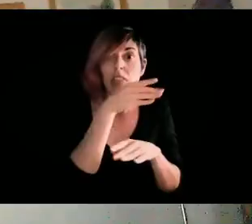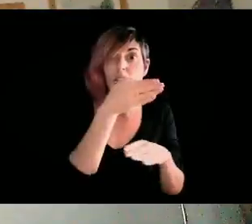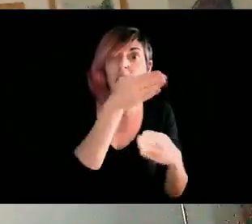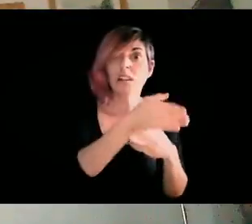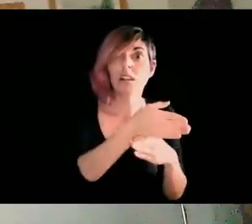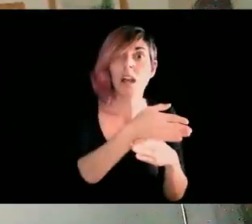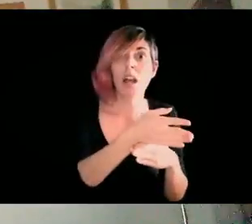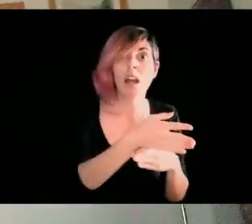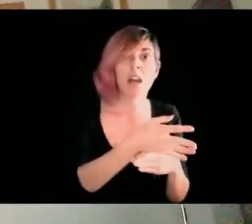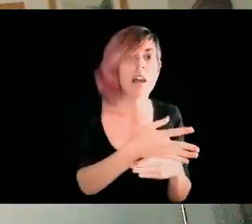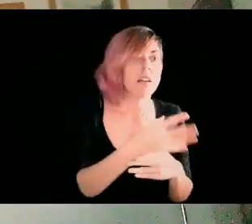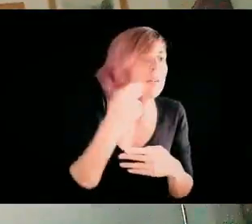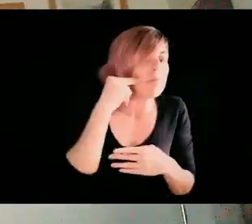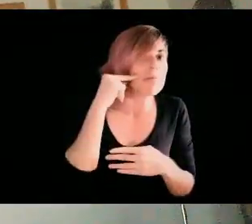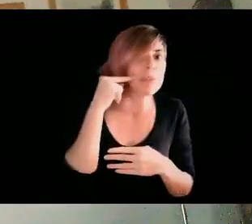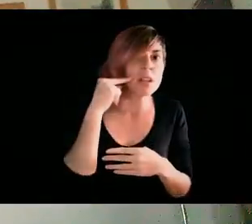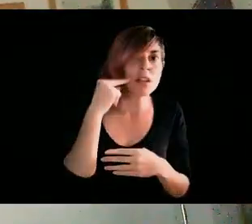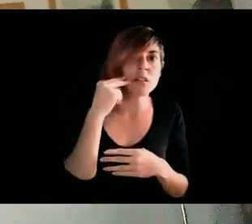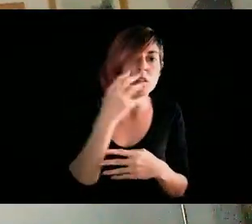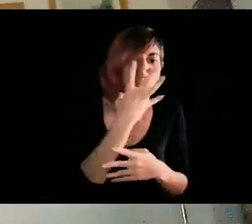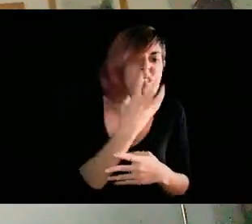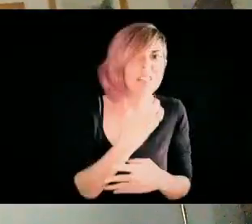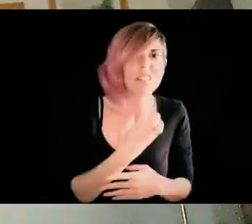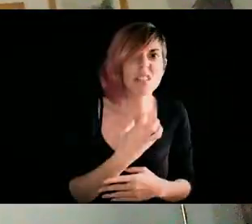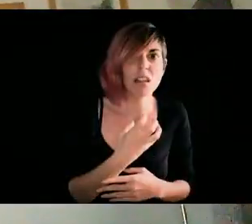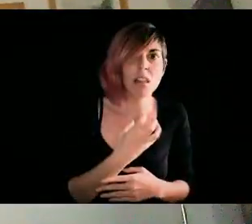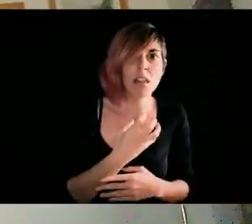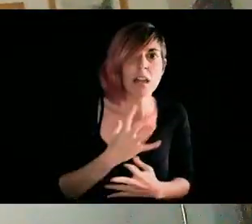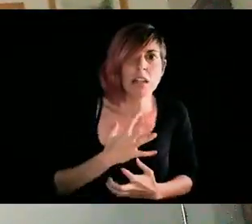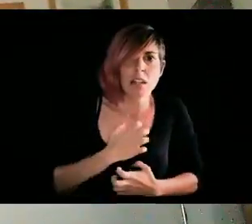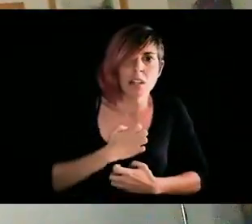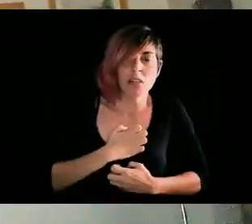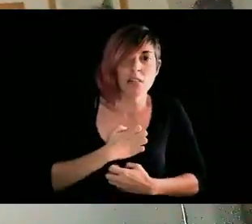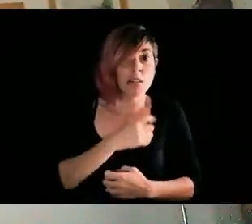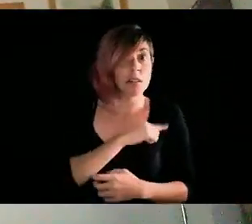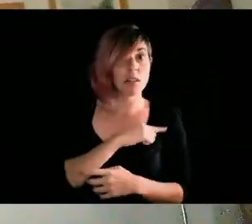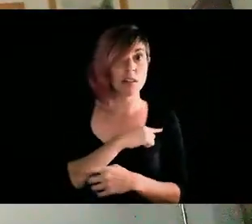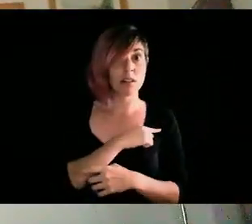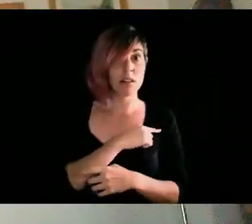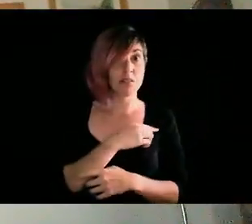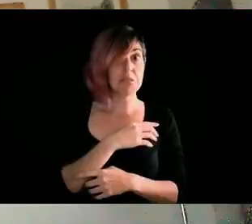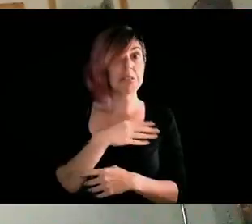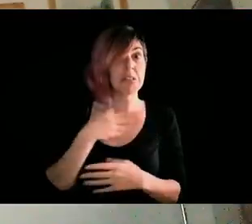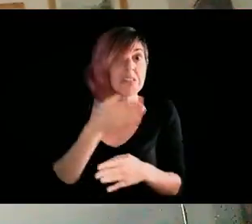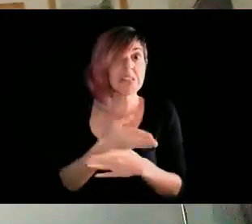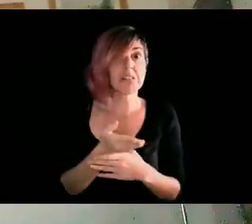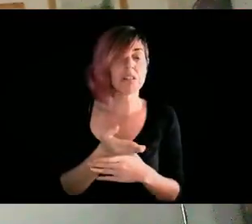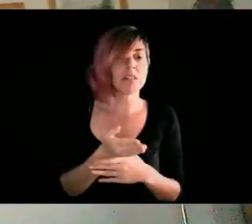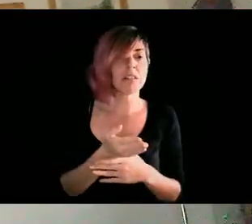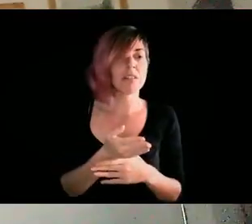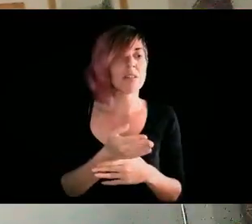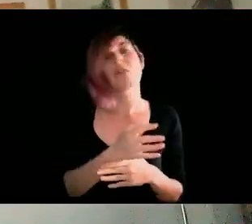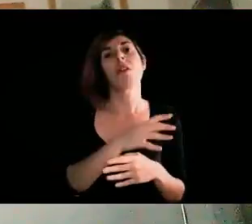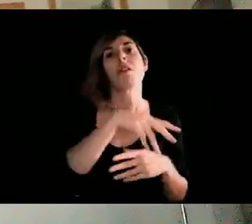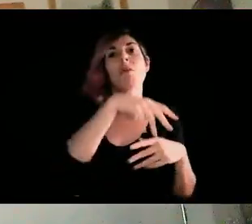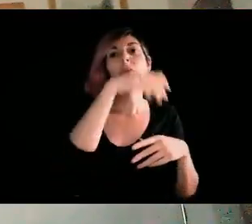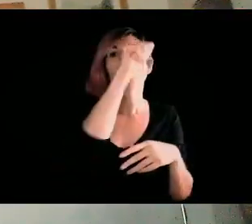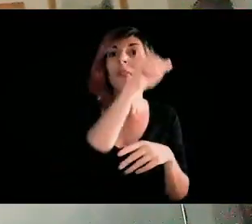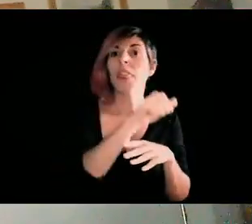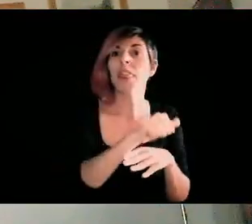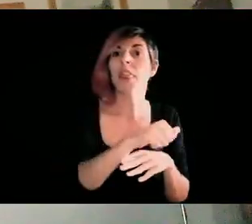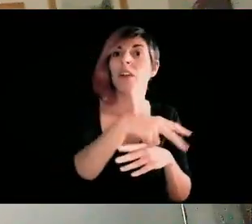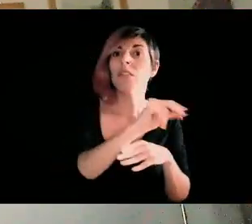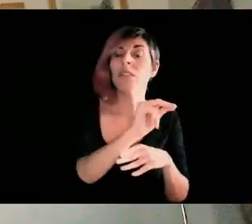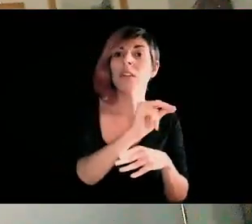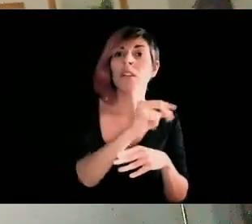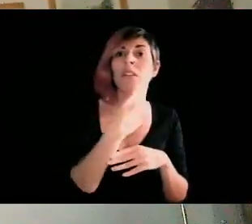cine a pasar miedo, a pasar tristeza, a pasar incluso angustia, y cuando salen del cine dicen, ¿cómo